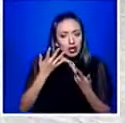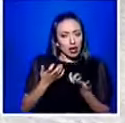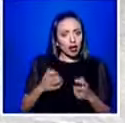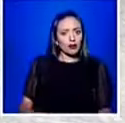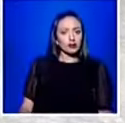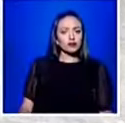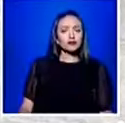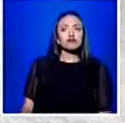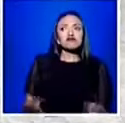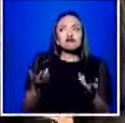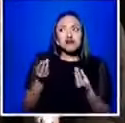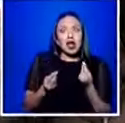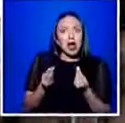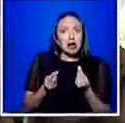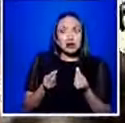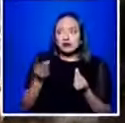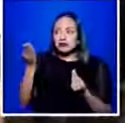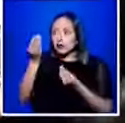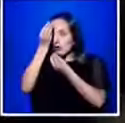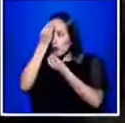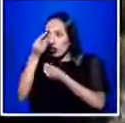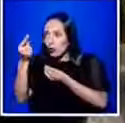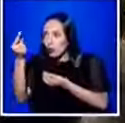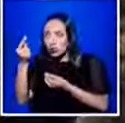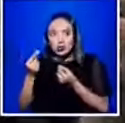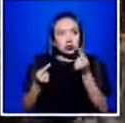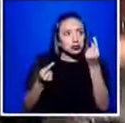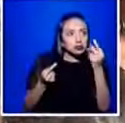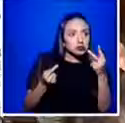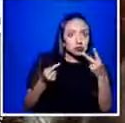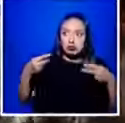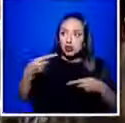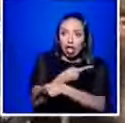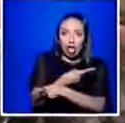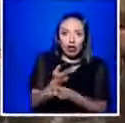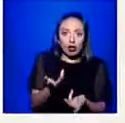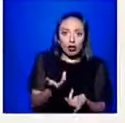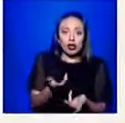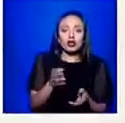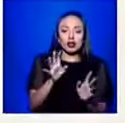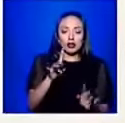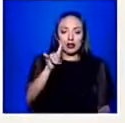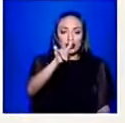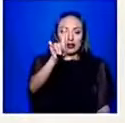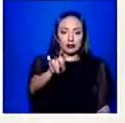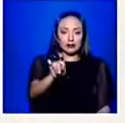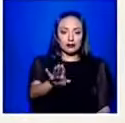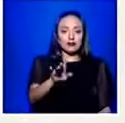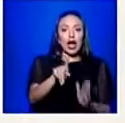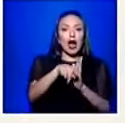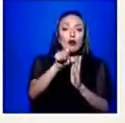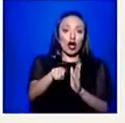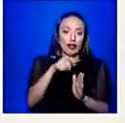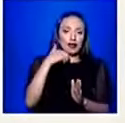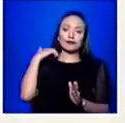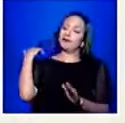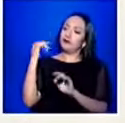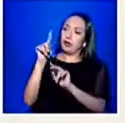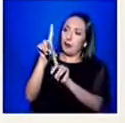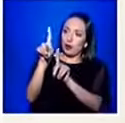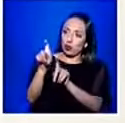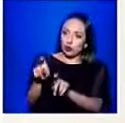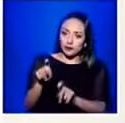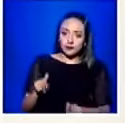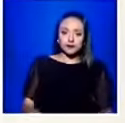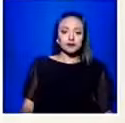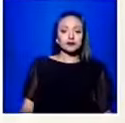estos casos cuando existen 2 informes contradictorios sobre la muerte de una persona? Televistazo consultó a la abogada penalista Lorena Grillo.